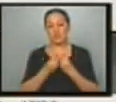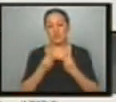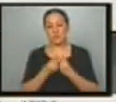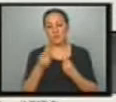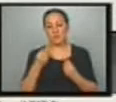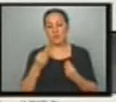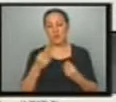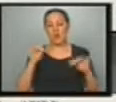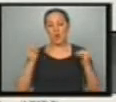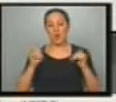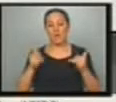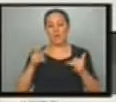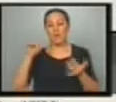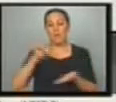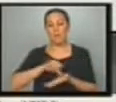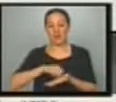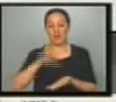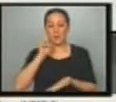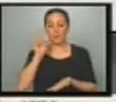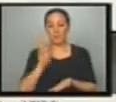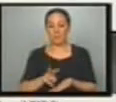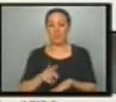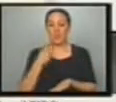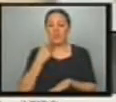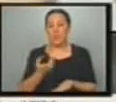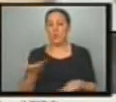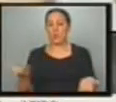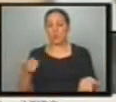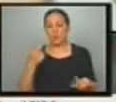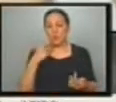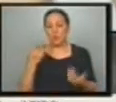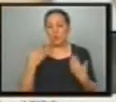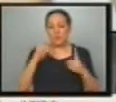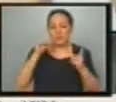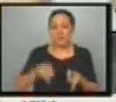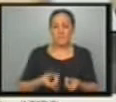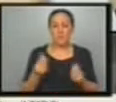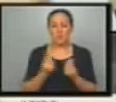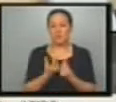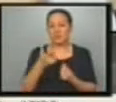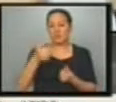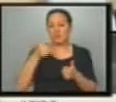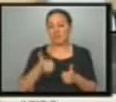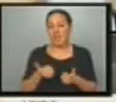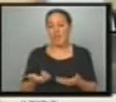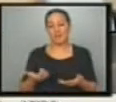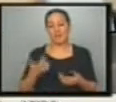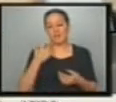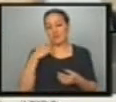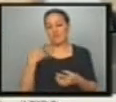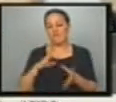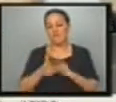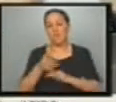nosotros los jóvenes del país lo están viendo y dices mira no podemos hacer mirar qué bueno que fue te das cuenta le están enseñando